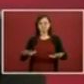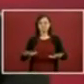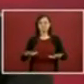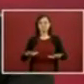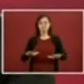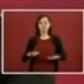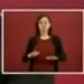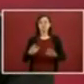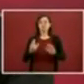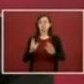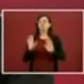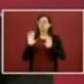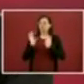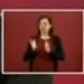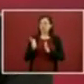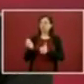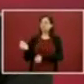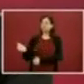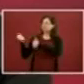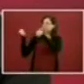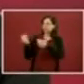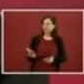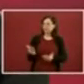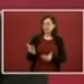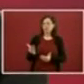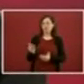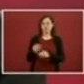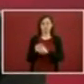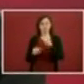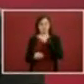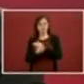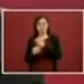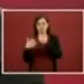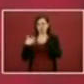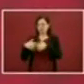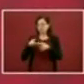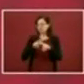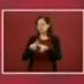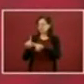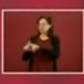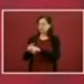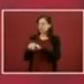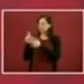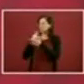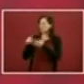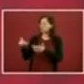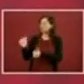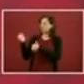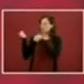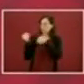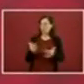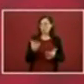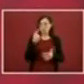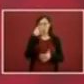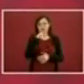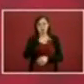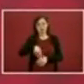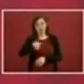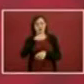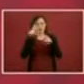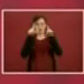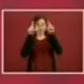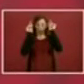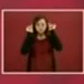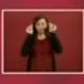circunstancia que se debe de resolver y se debe resolver de manera muy específica y muy concreta, claro, más allá del solo discurso, del solo mensaje. Por